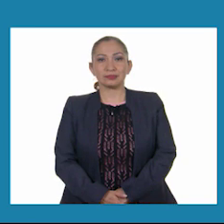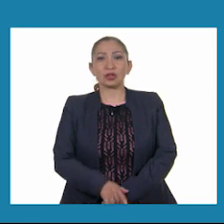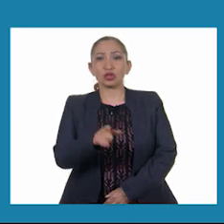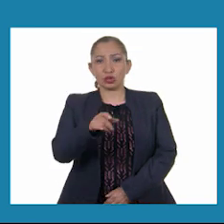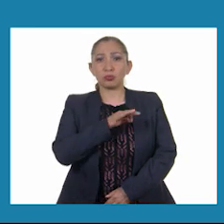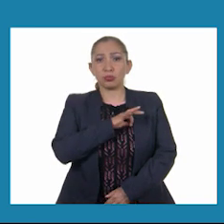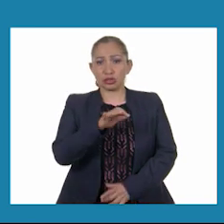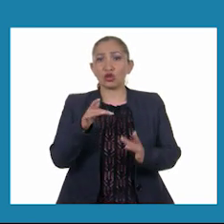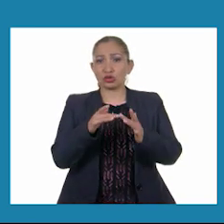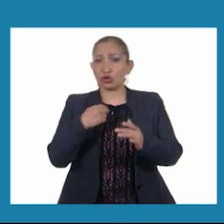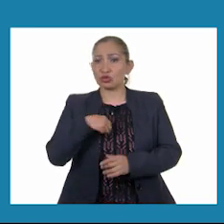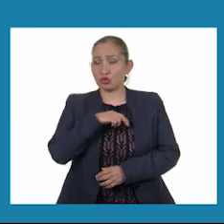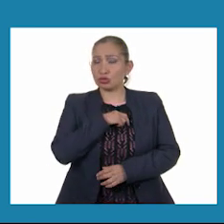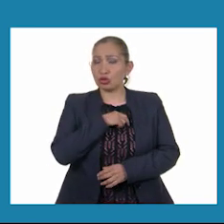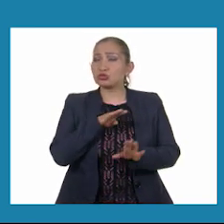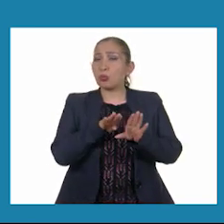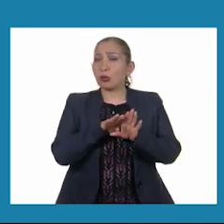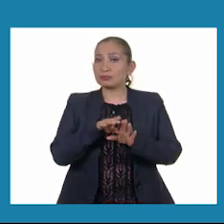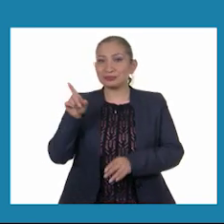Puedes contactarnos por